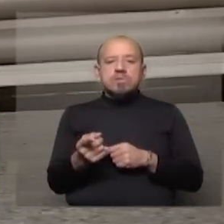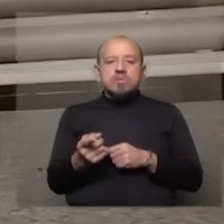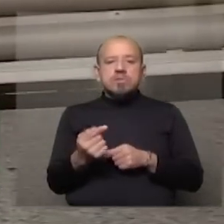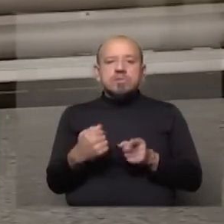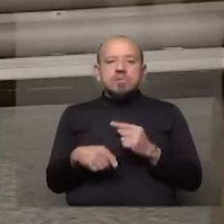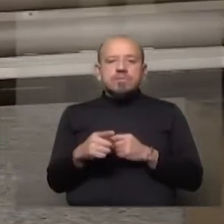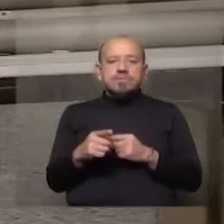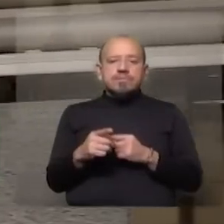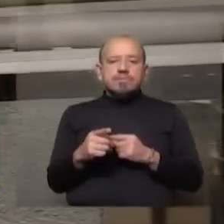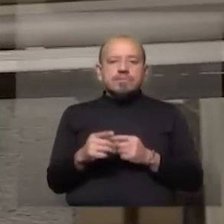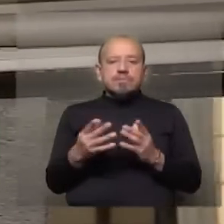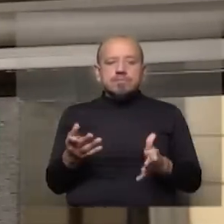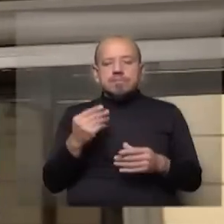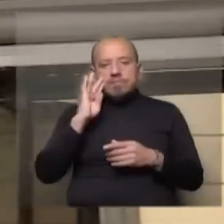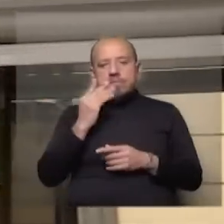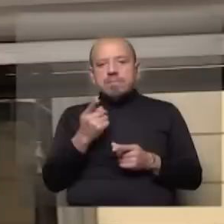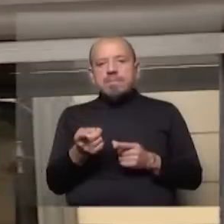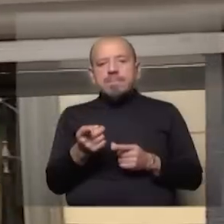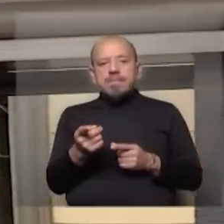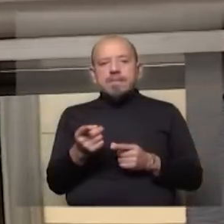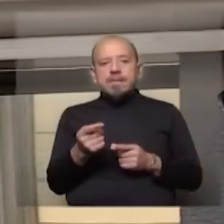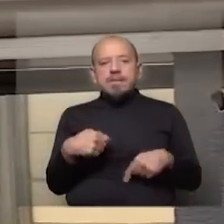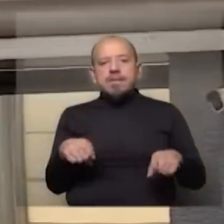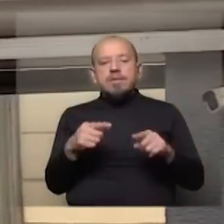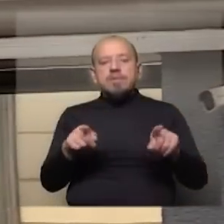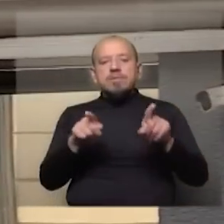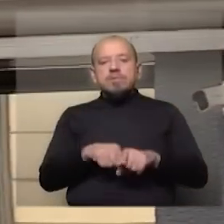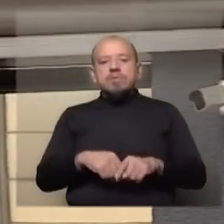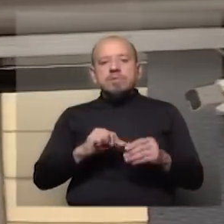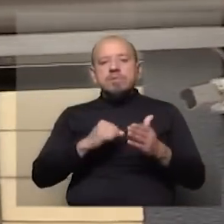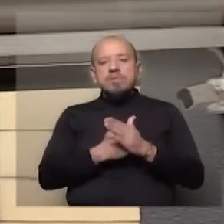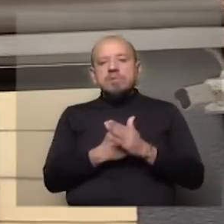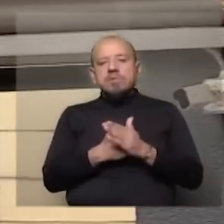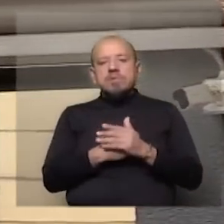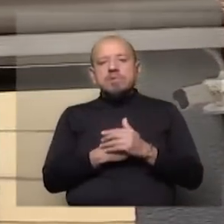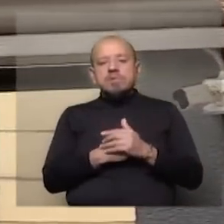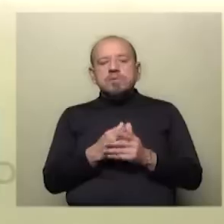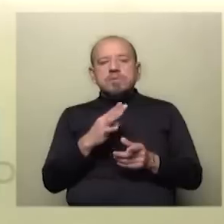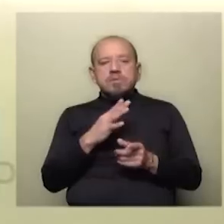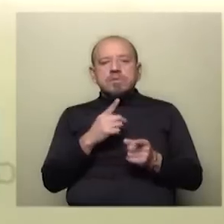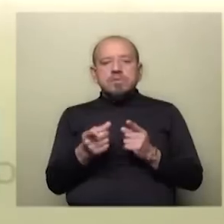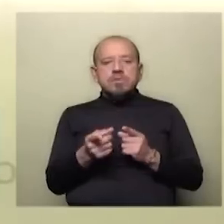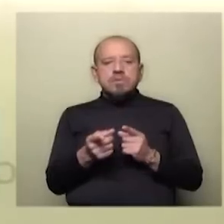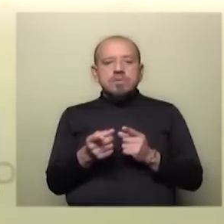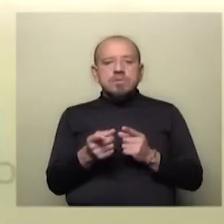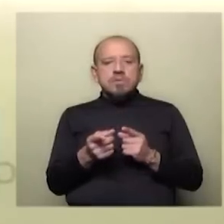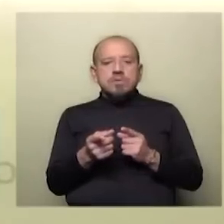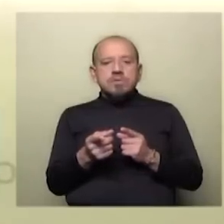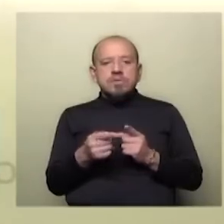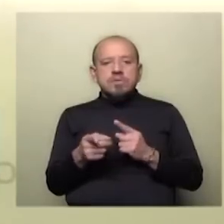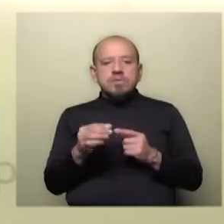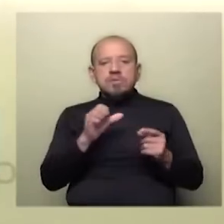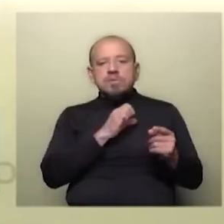cosas que estamos buscando también que se le reconozca por lo menos igual que la bancaria el incremento que le pone que le pone el